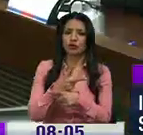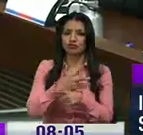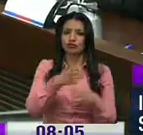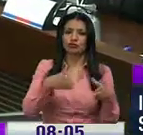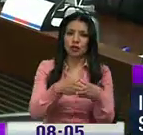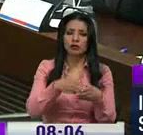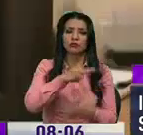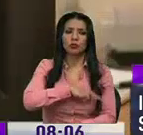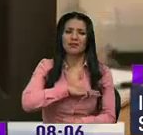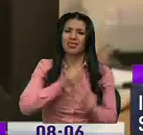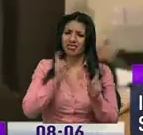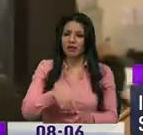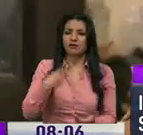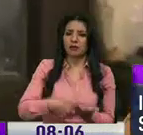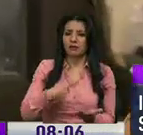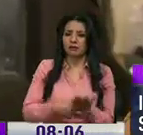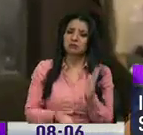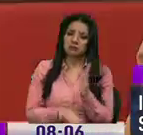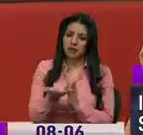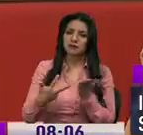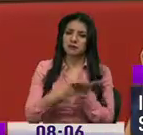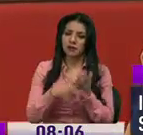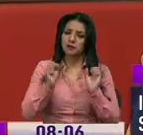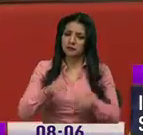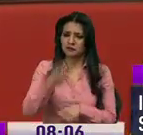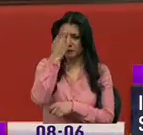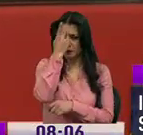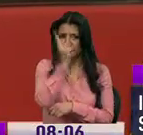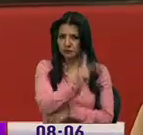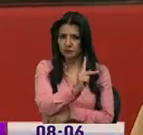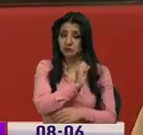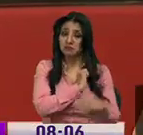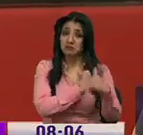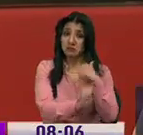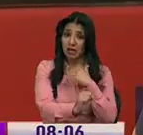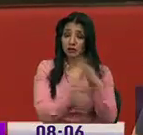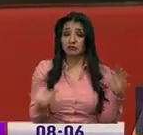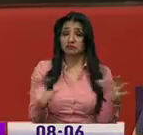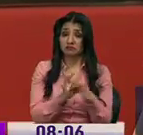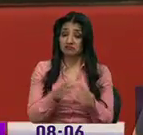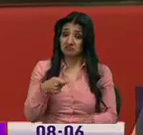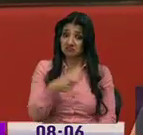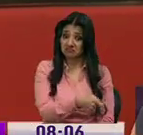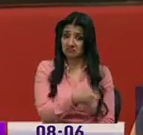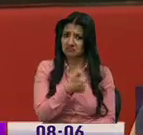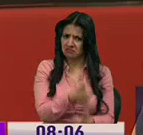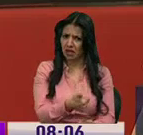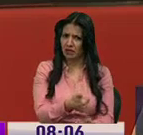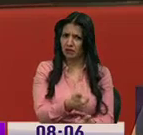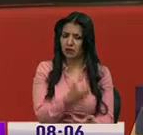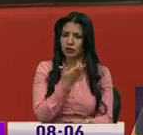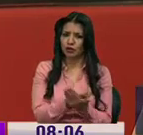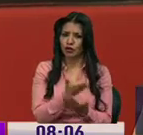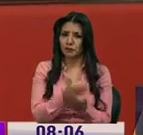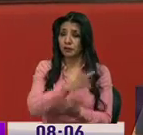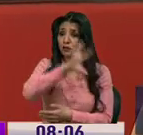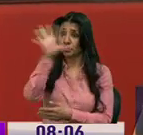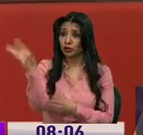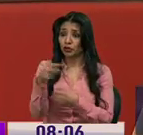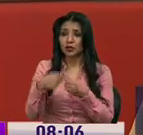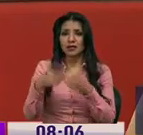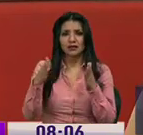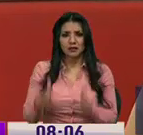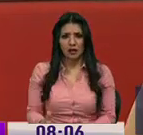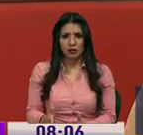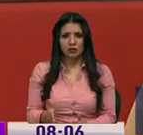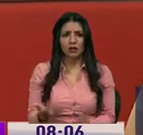Consejo Metropolitano el alza de la tarifa. Para que el metro tenga la sustentabilidad económica y no todos los quiteños tengamos que